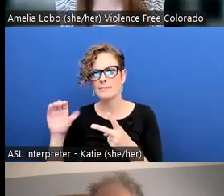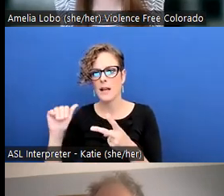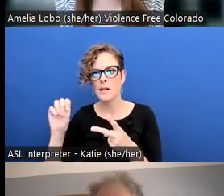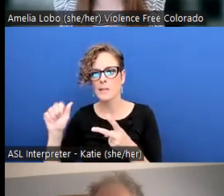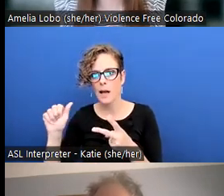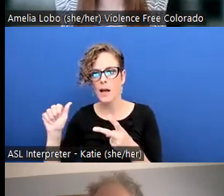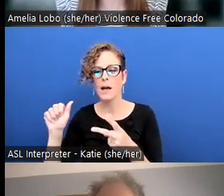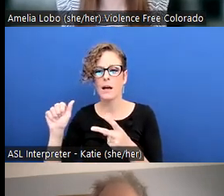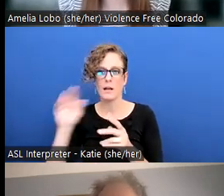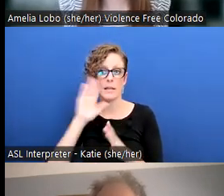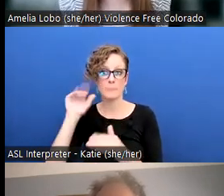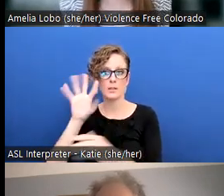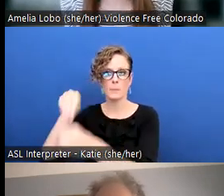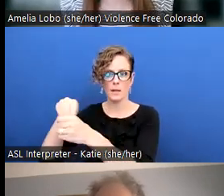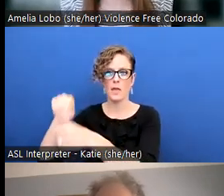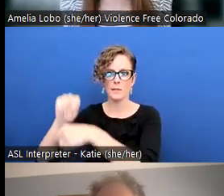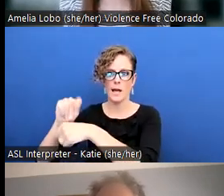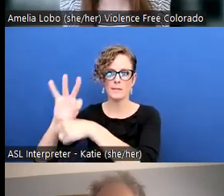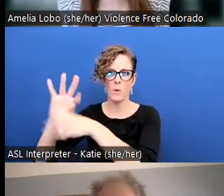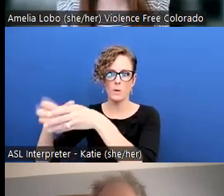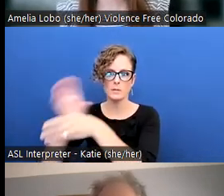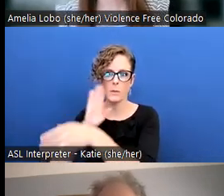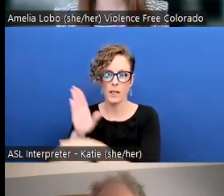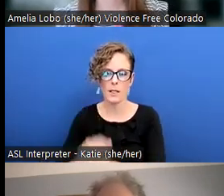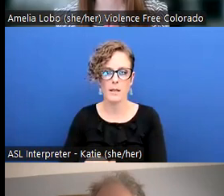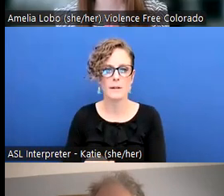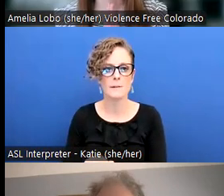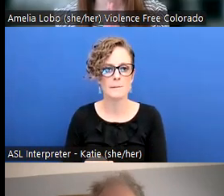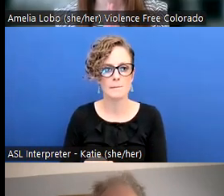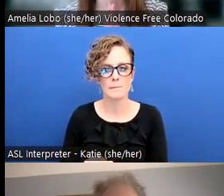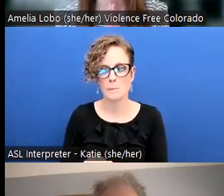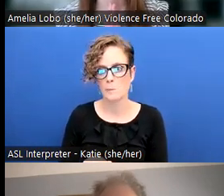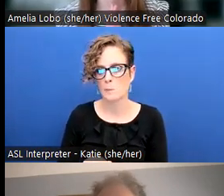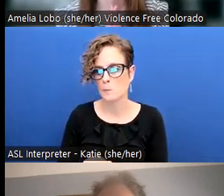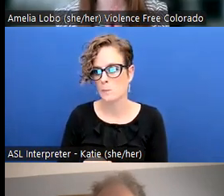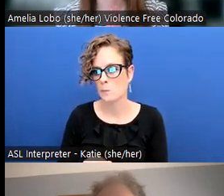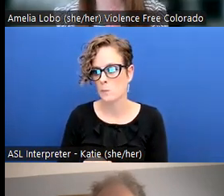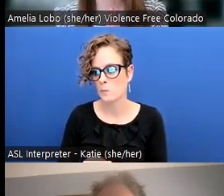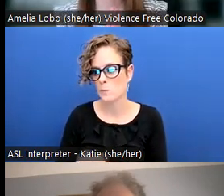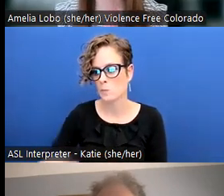tanto nosotros como la otra organización vamos a estar en esa comisión.